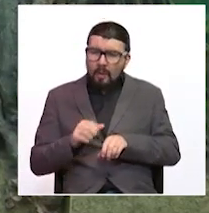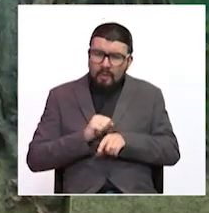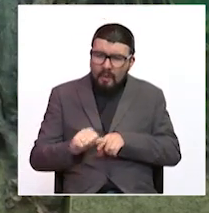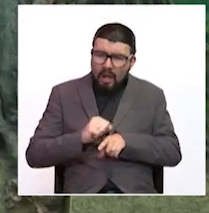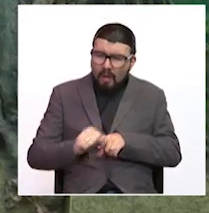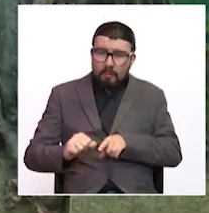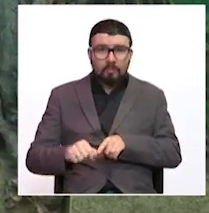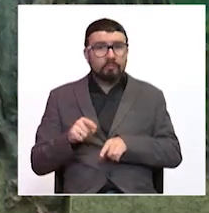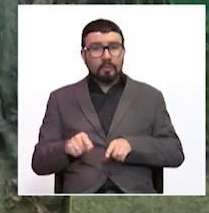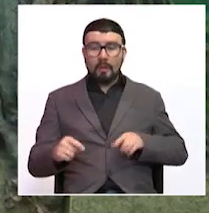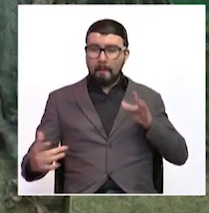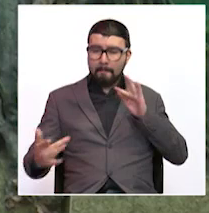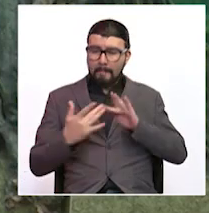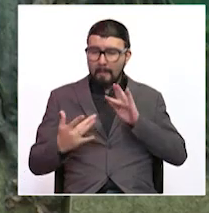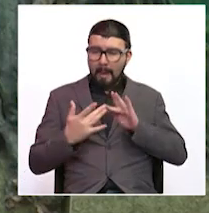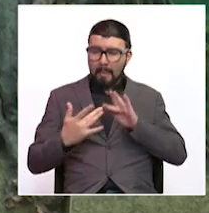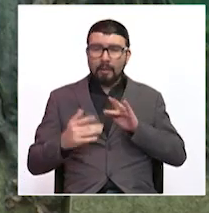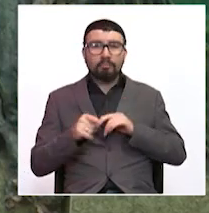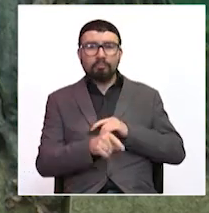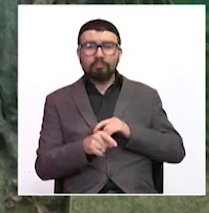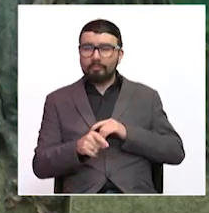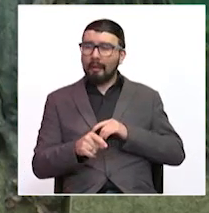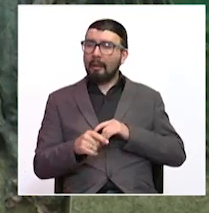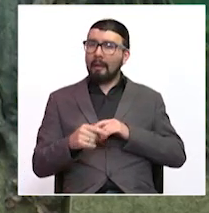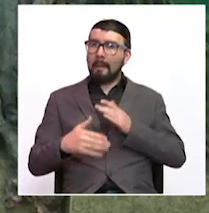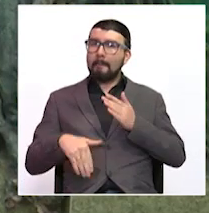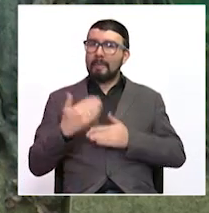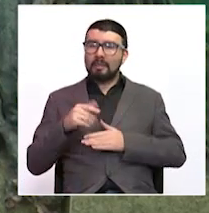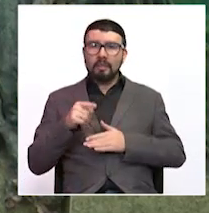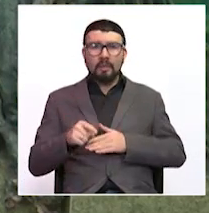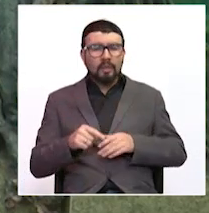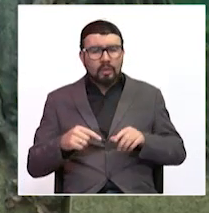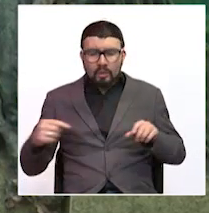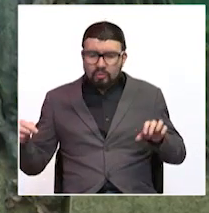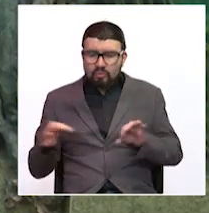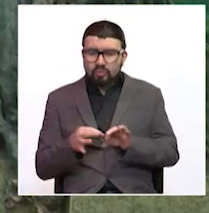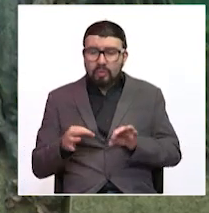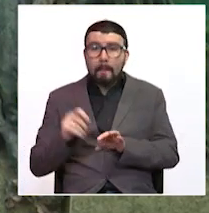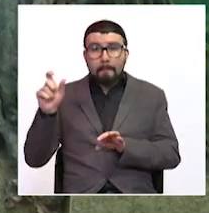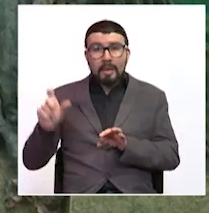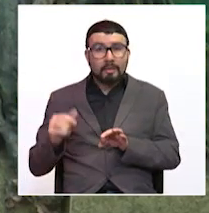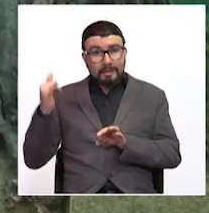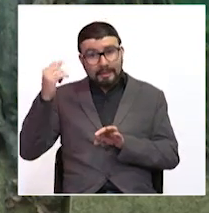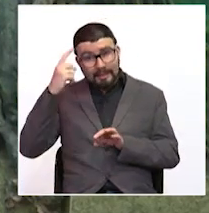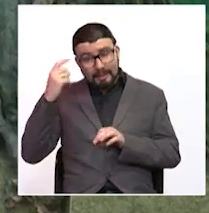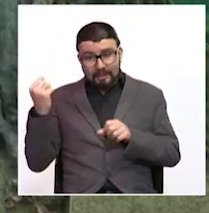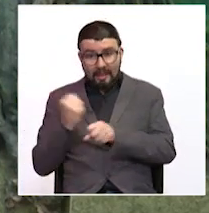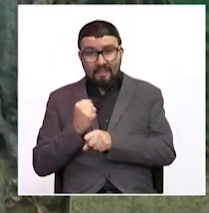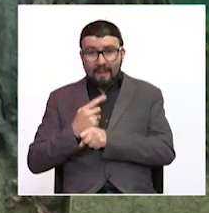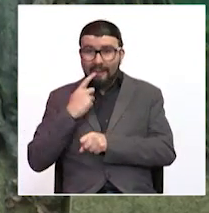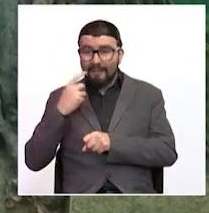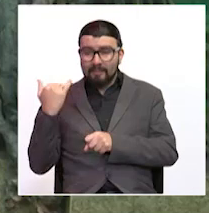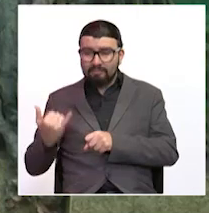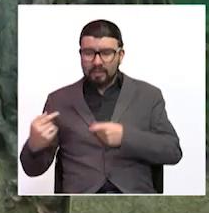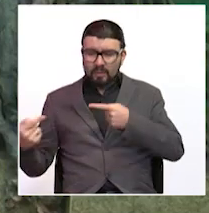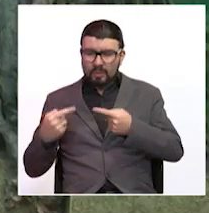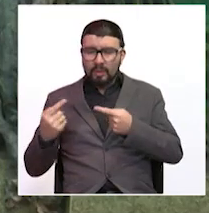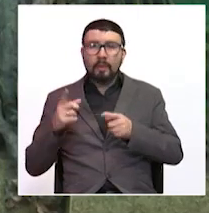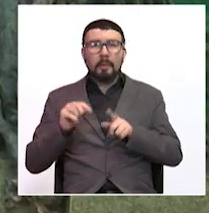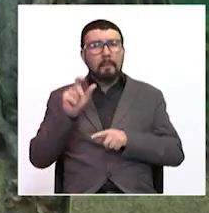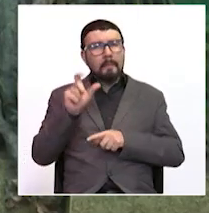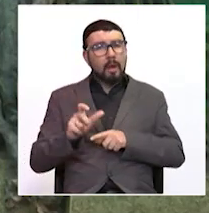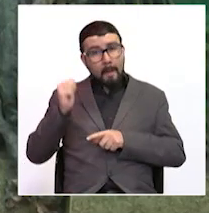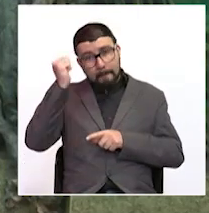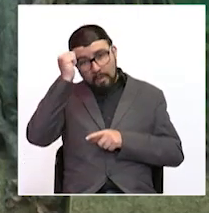con el indicio fue que prácticamente a partir de un tornero un metal mecánico y un técnico en bicicleta fue